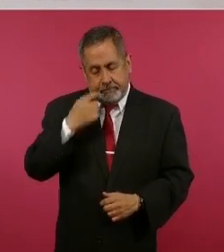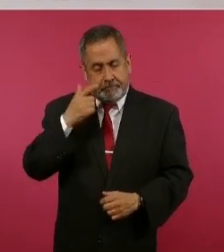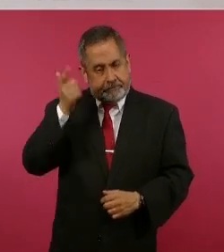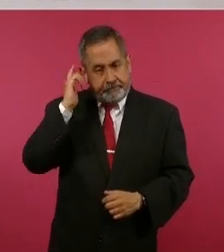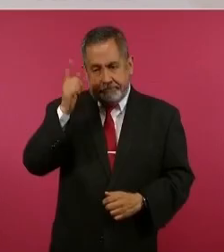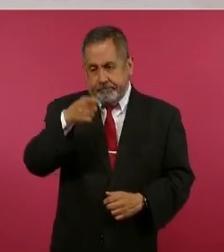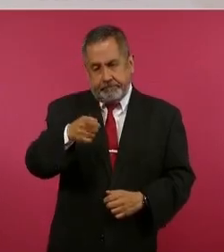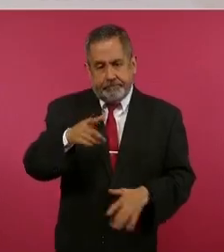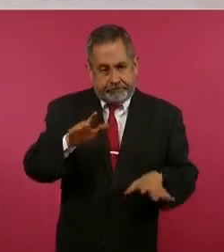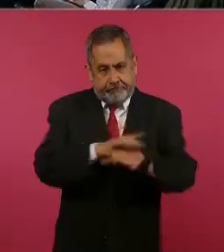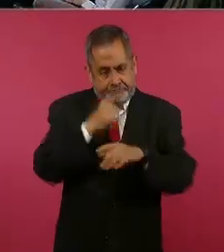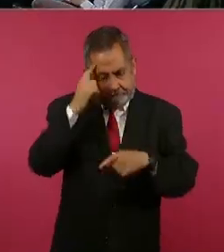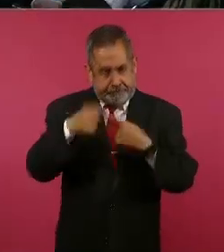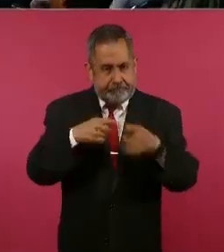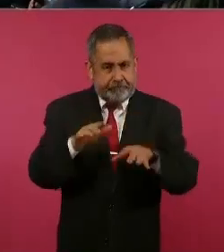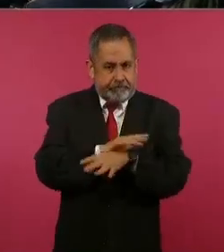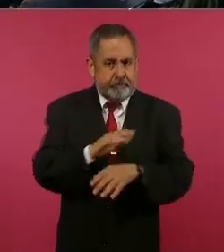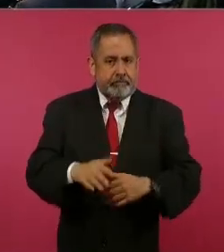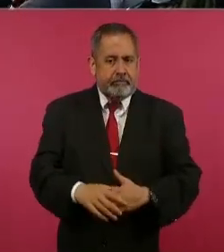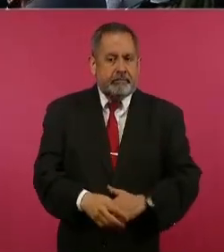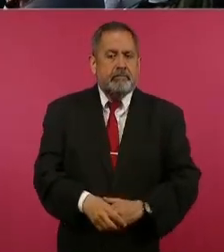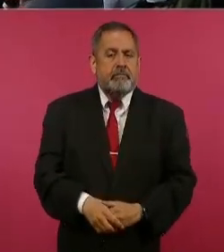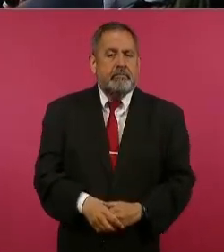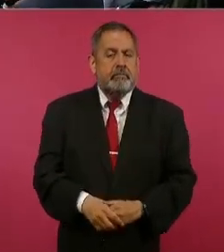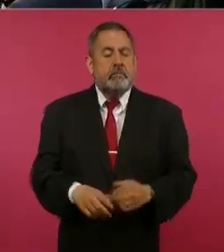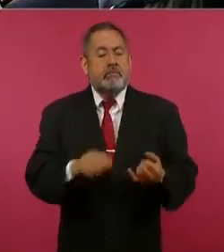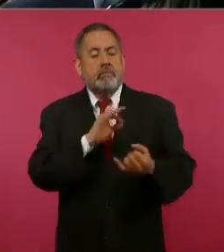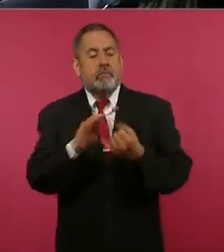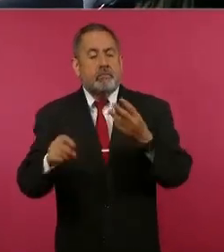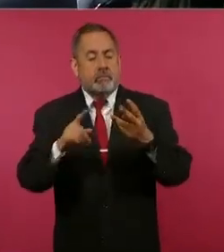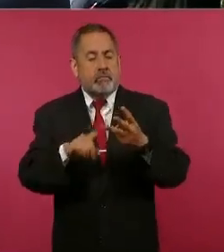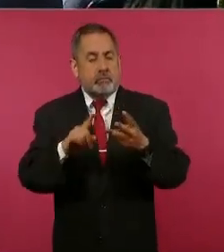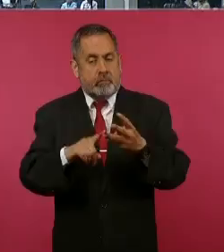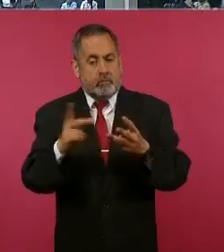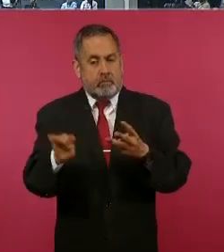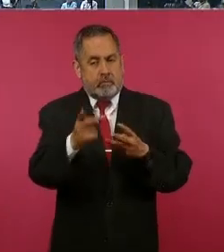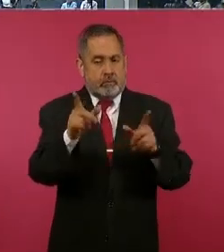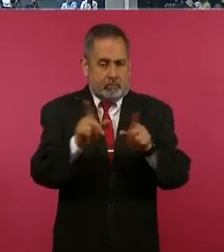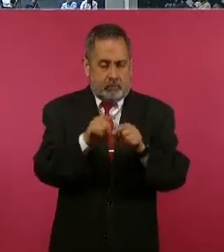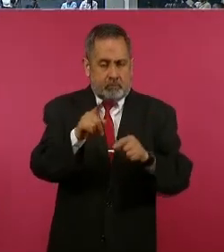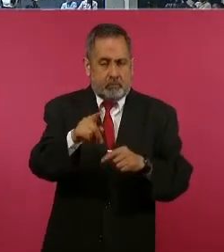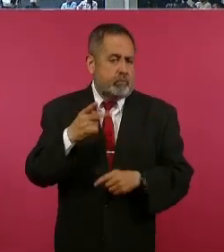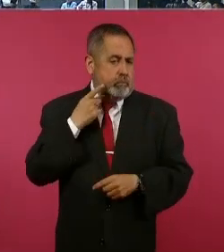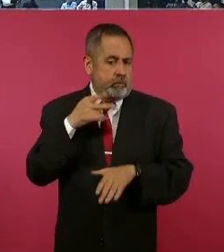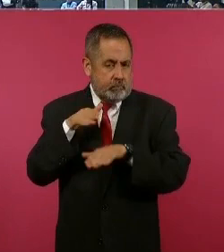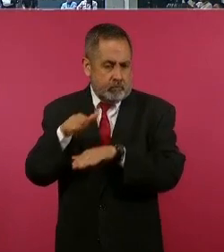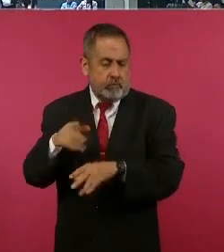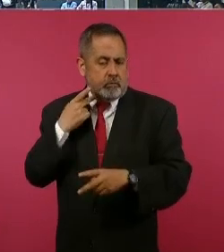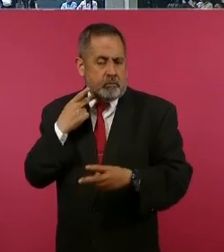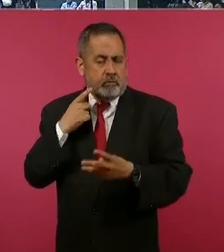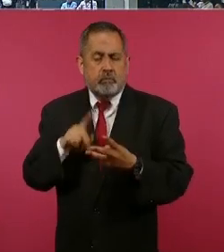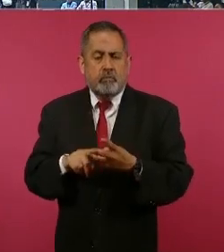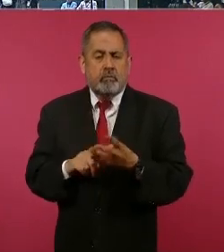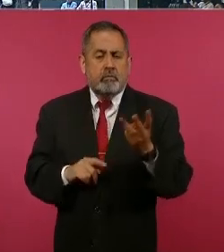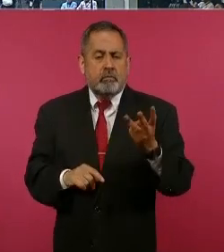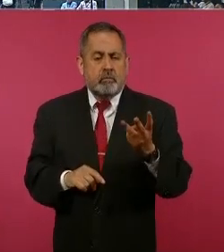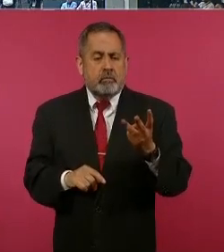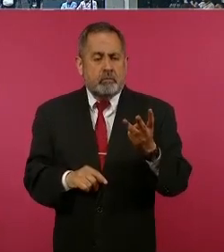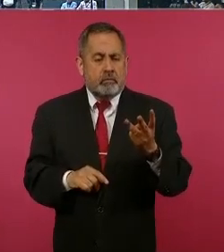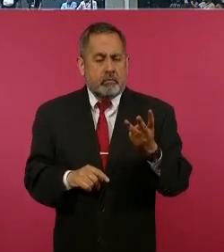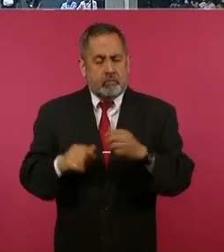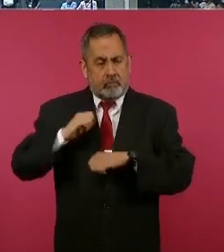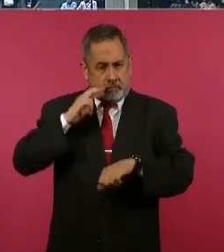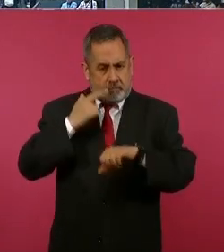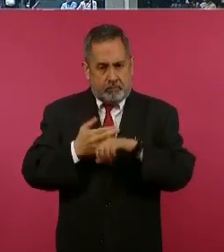y recapacite. Gracias, presidente. Y por último, en un tema meramente político que le